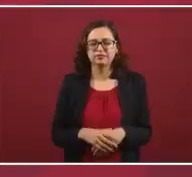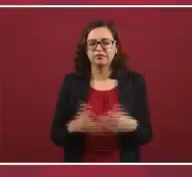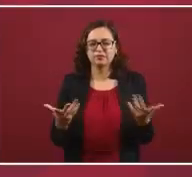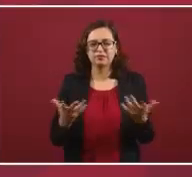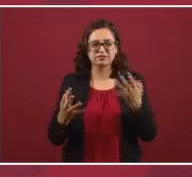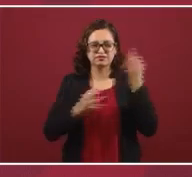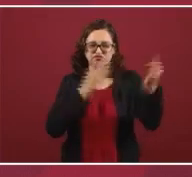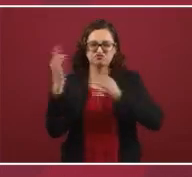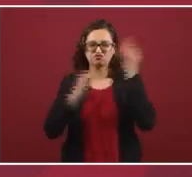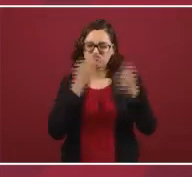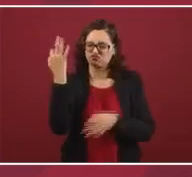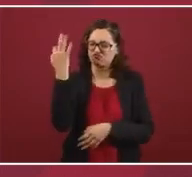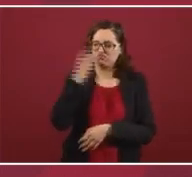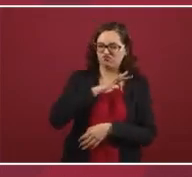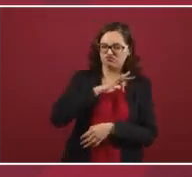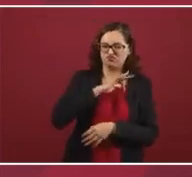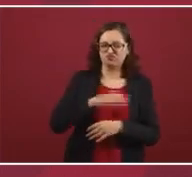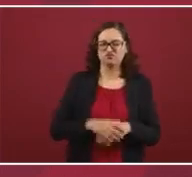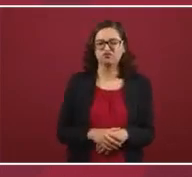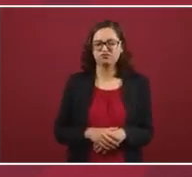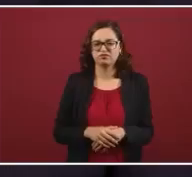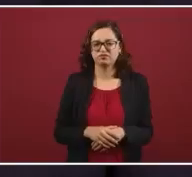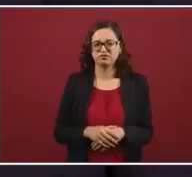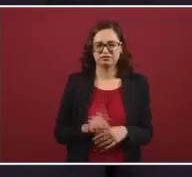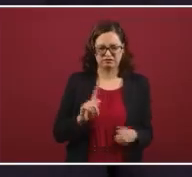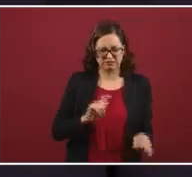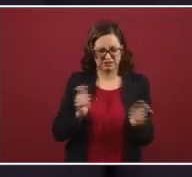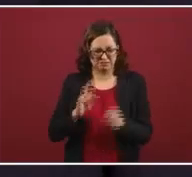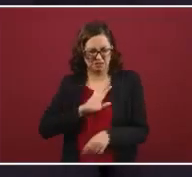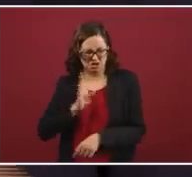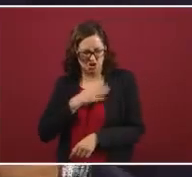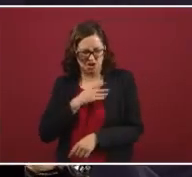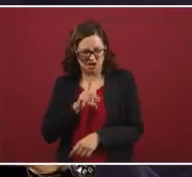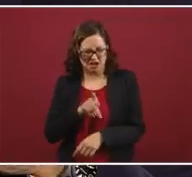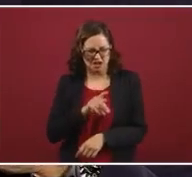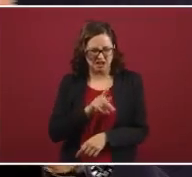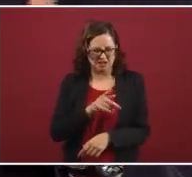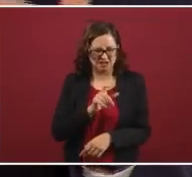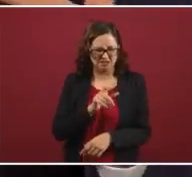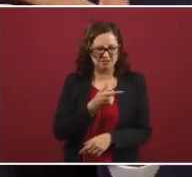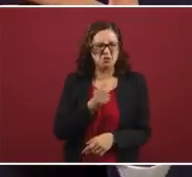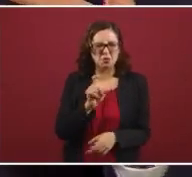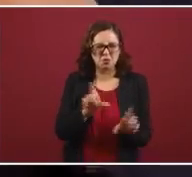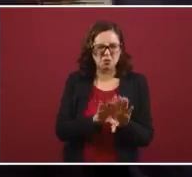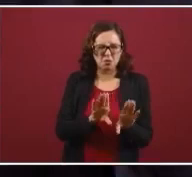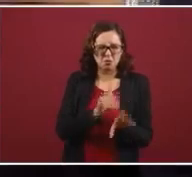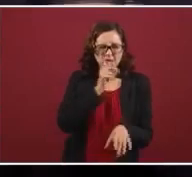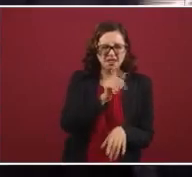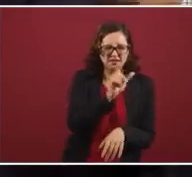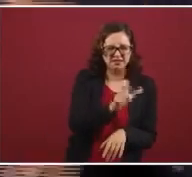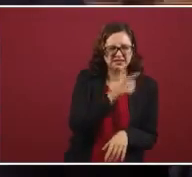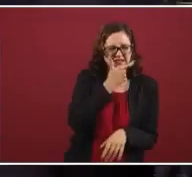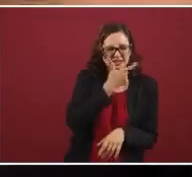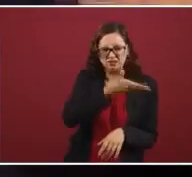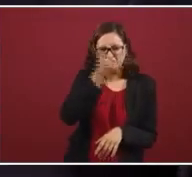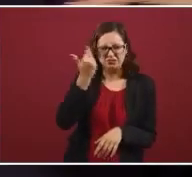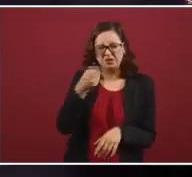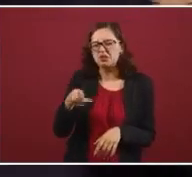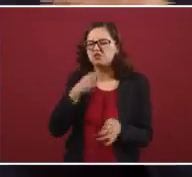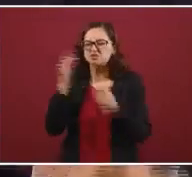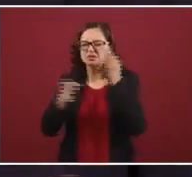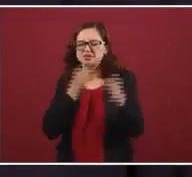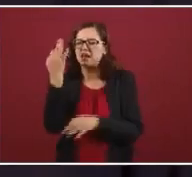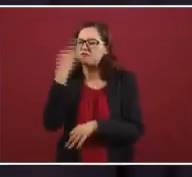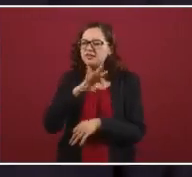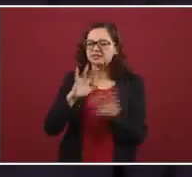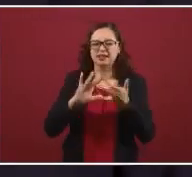noticias falsas, que creo que es la traducción en español, ¿sí? Mucha en las redes,